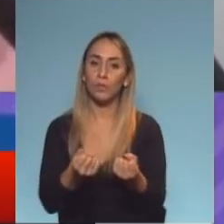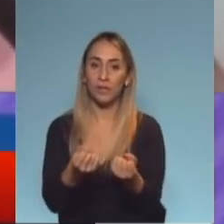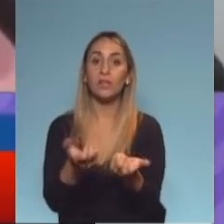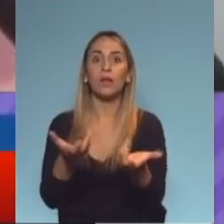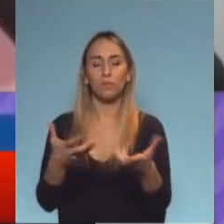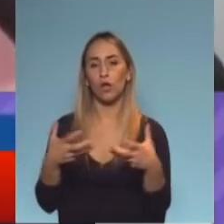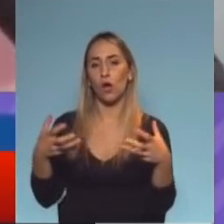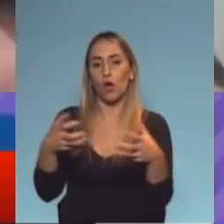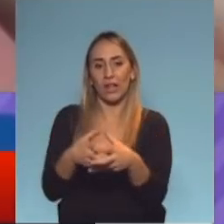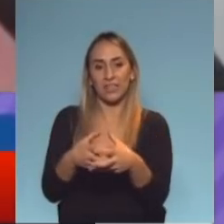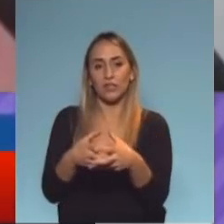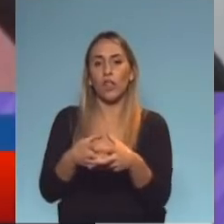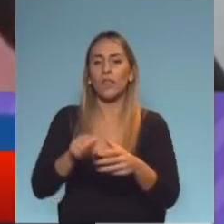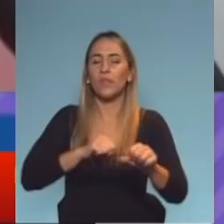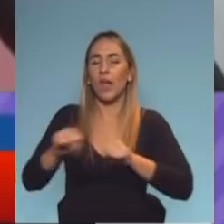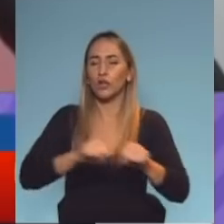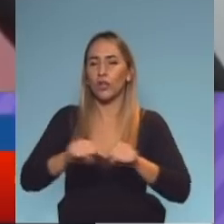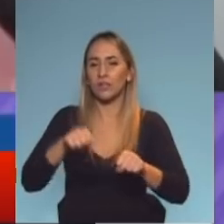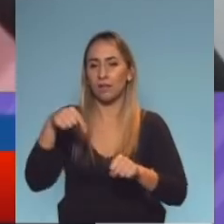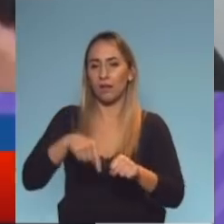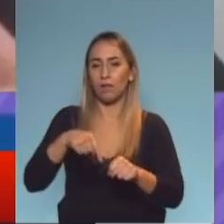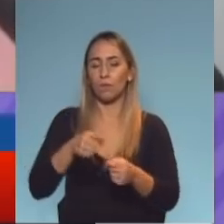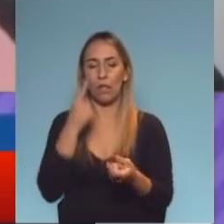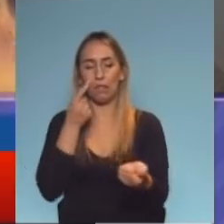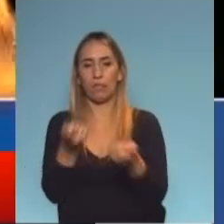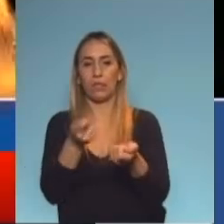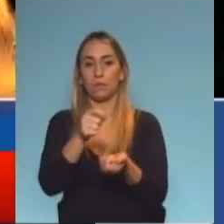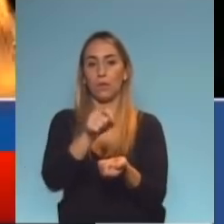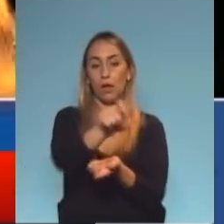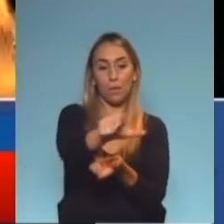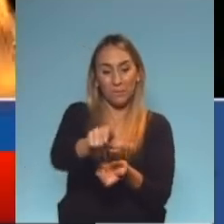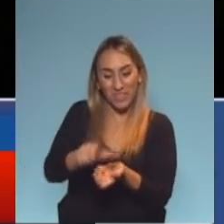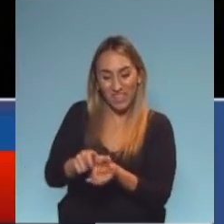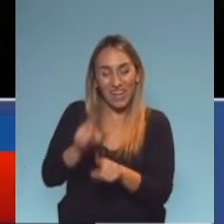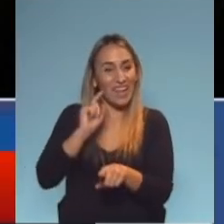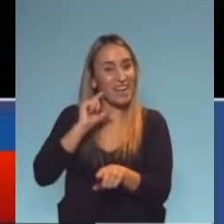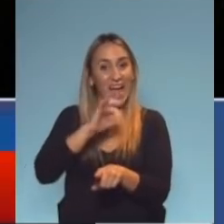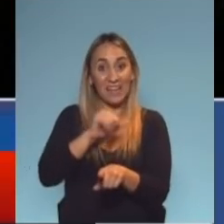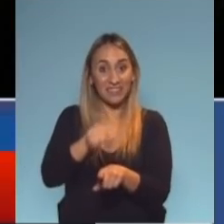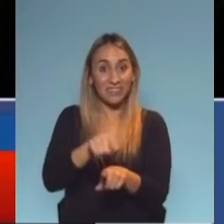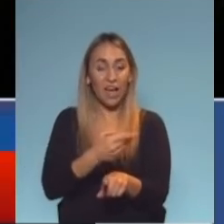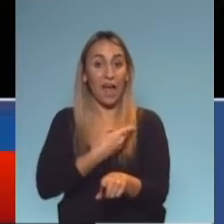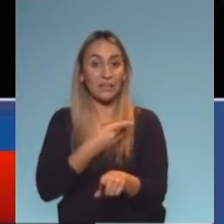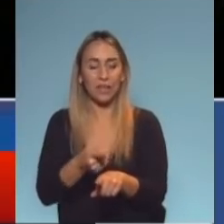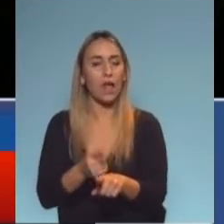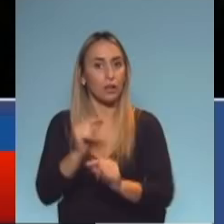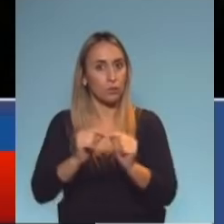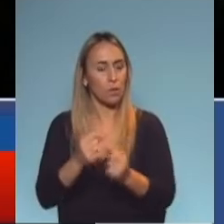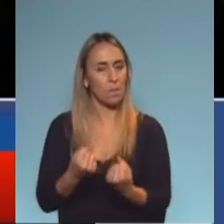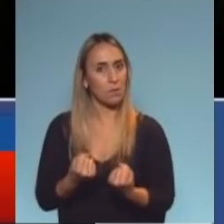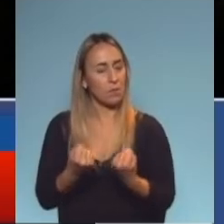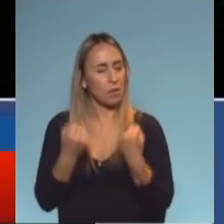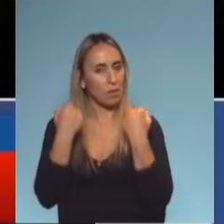terrorista que controla Gaza, comenzó a escalar. Comenzaron 2 semanas